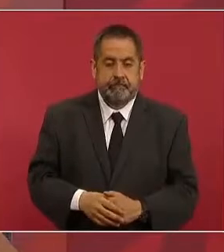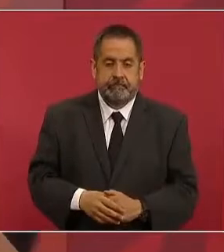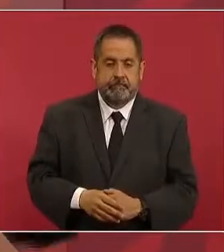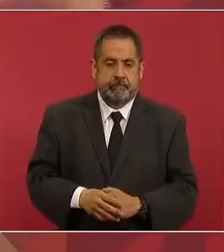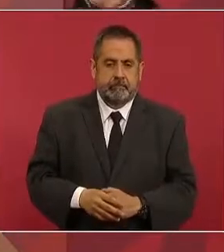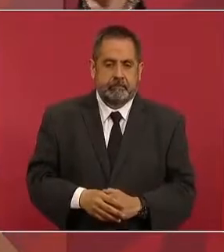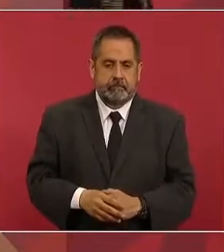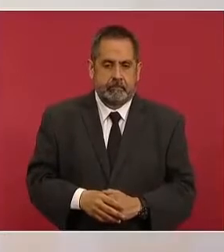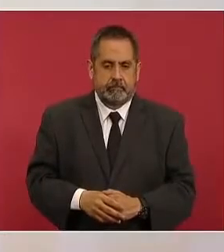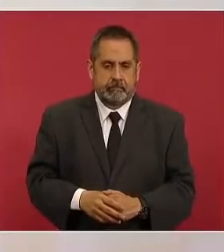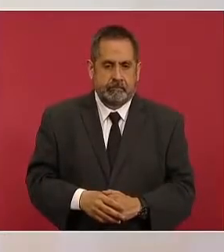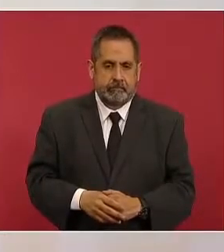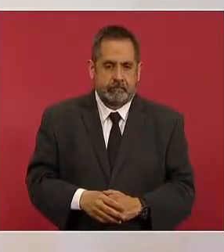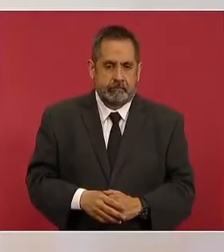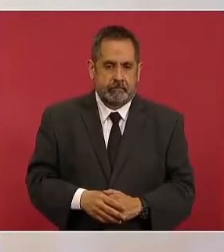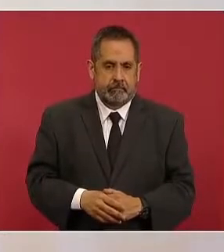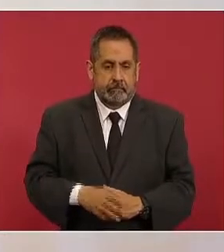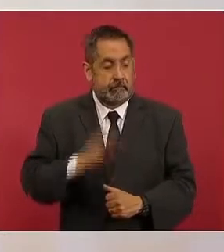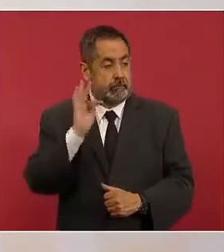A lo mejor